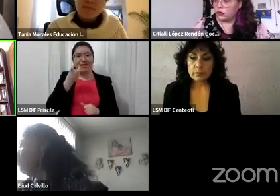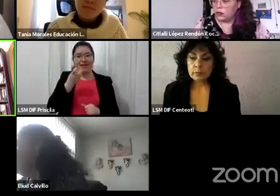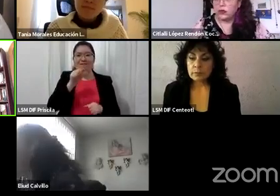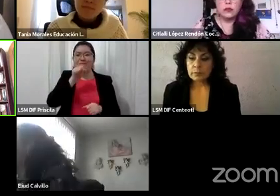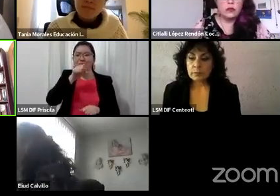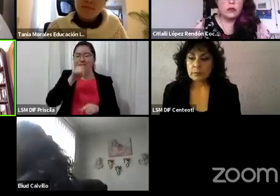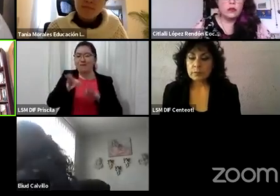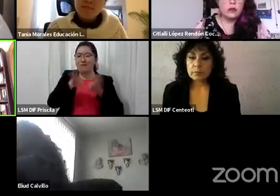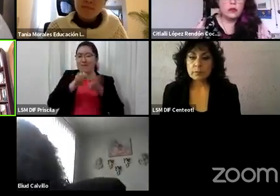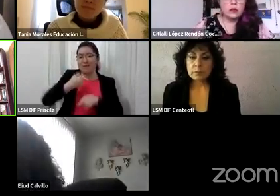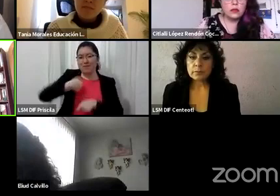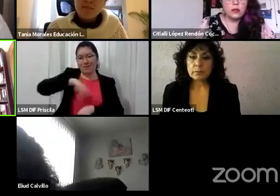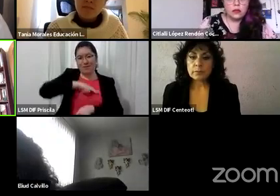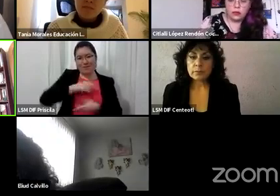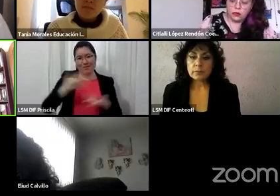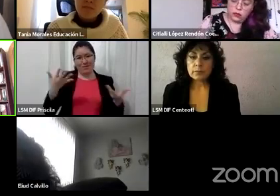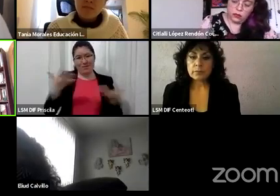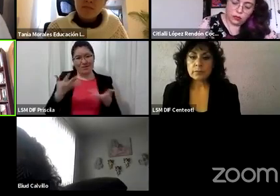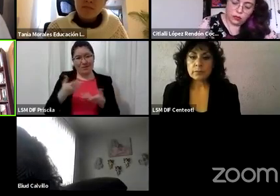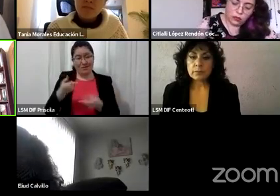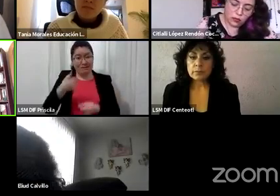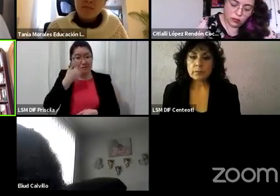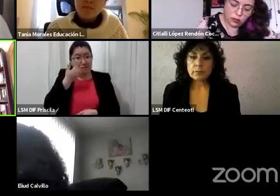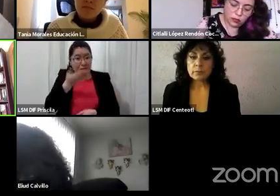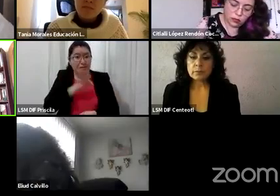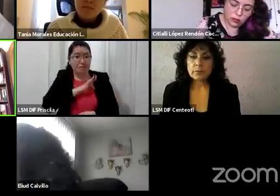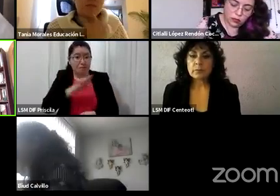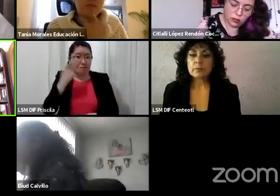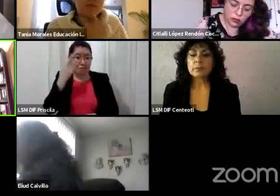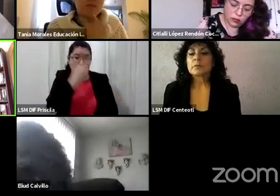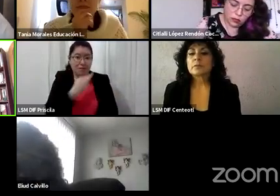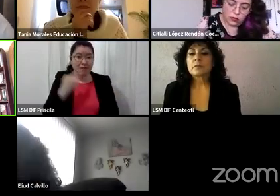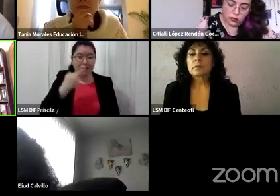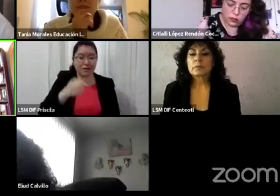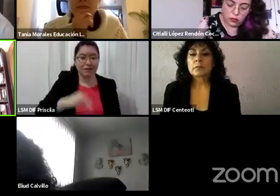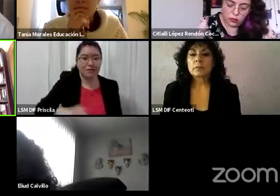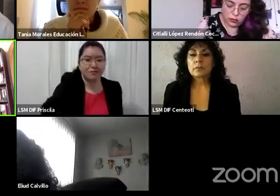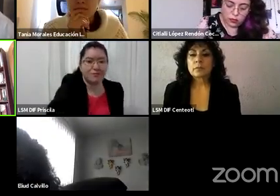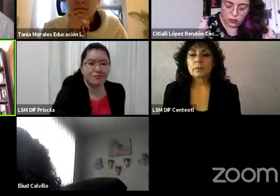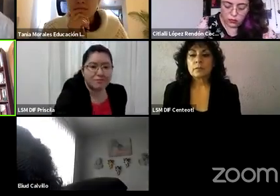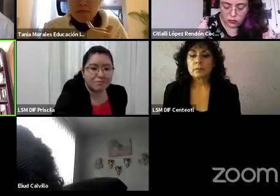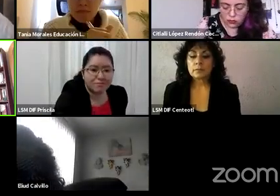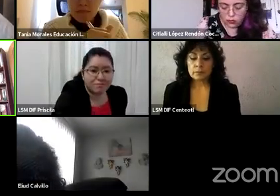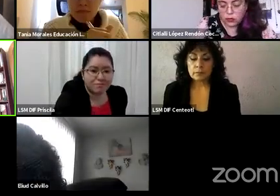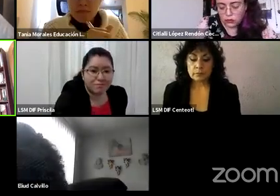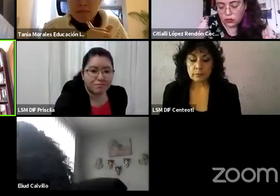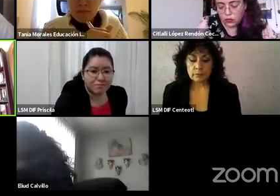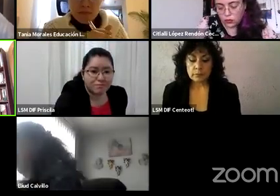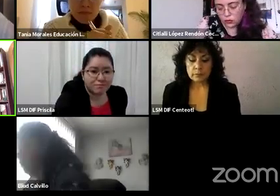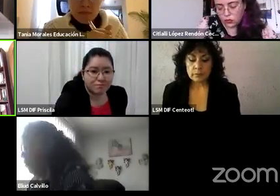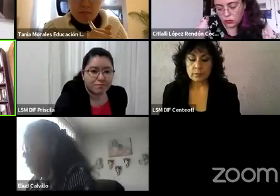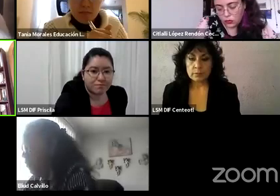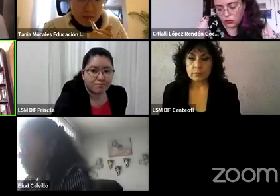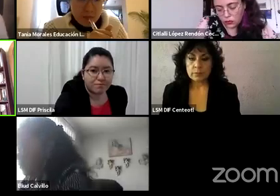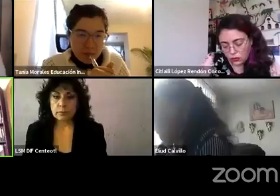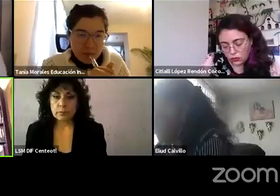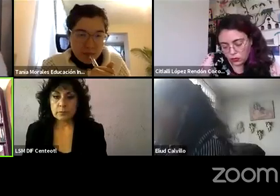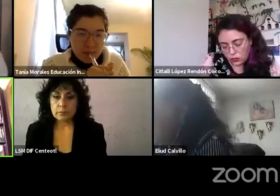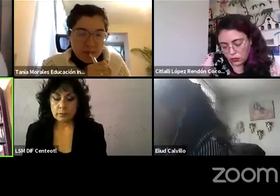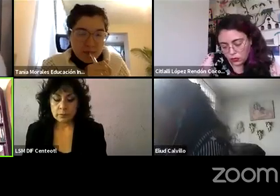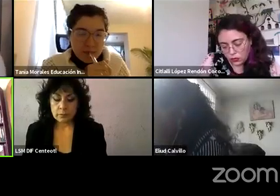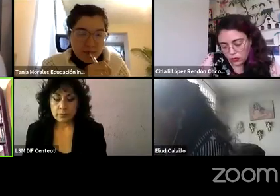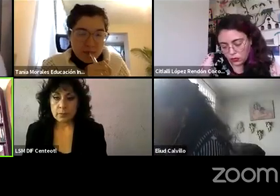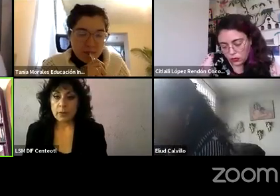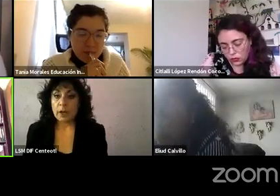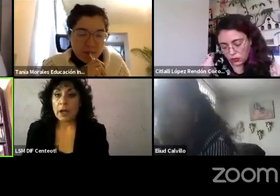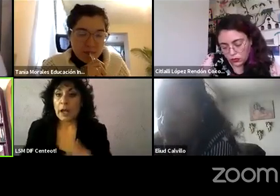hecho, que si quieren ustedes meterse puede hacer, pero yo reiteraría que la paz es un proceso de transformación social y que está ligado a